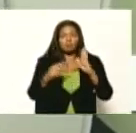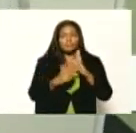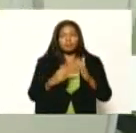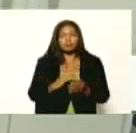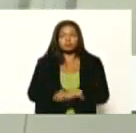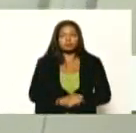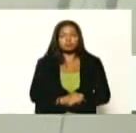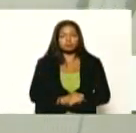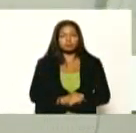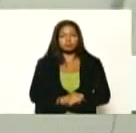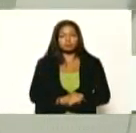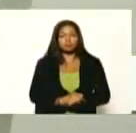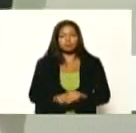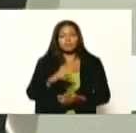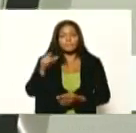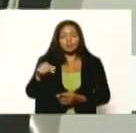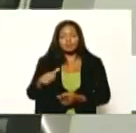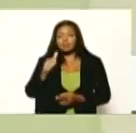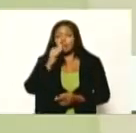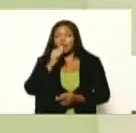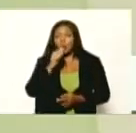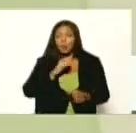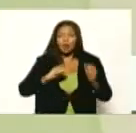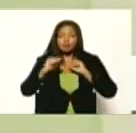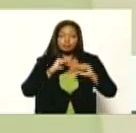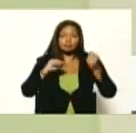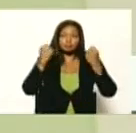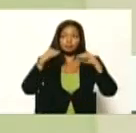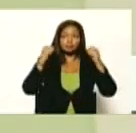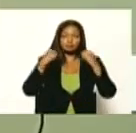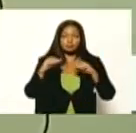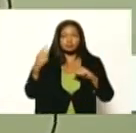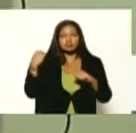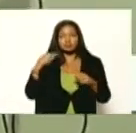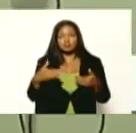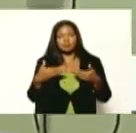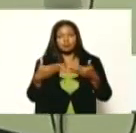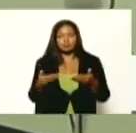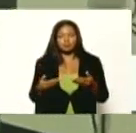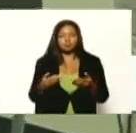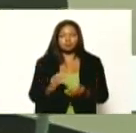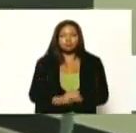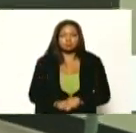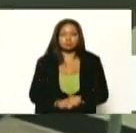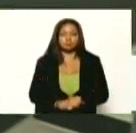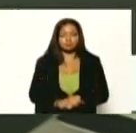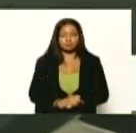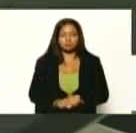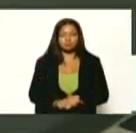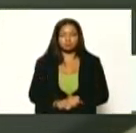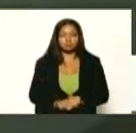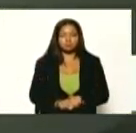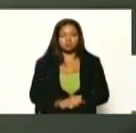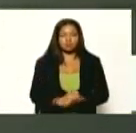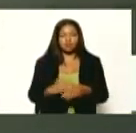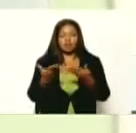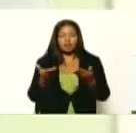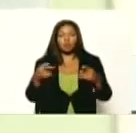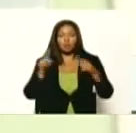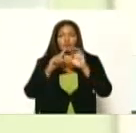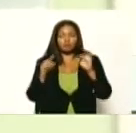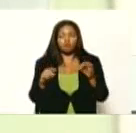de hidroterapia, donde los pacientes que así lo necesiten recibirán tratamiento también a través de